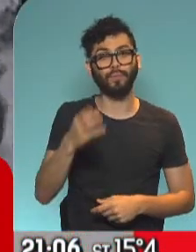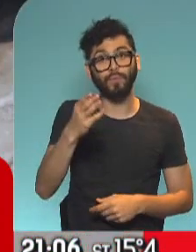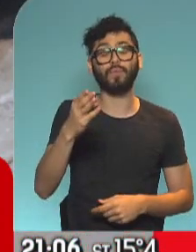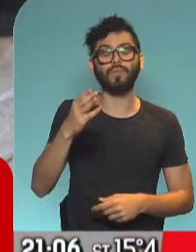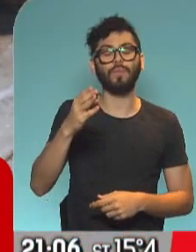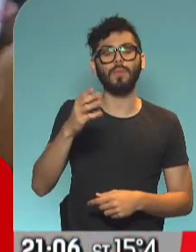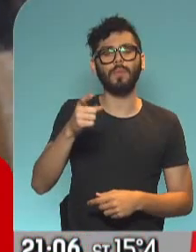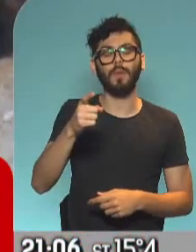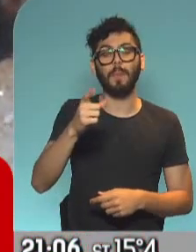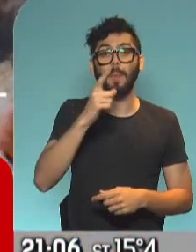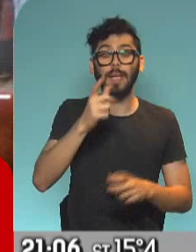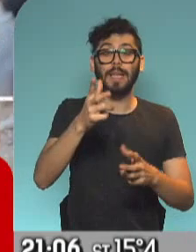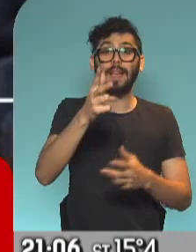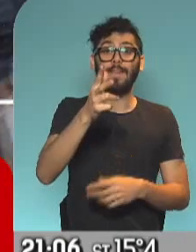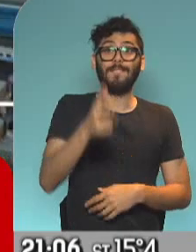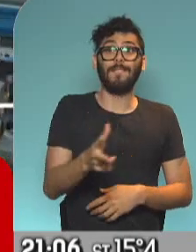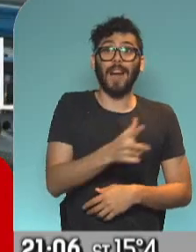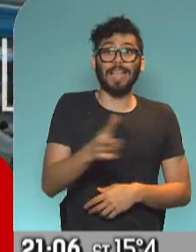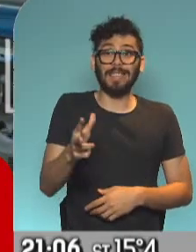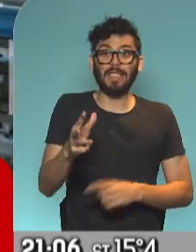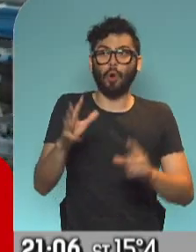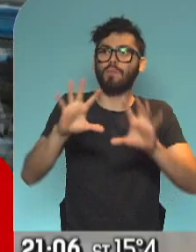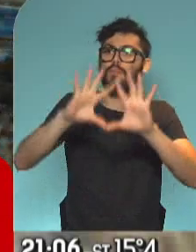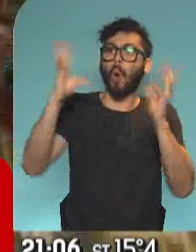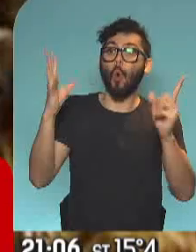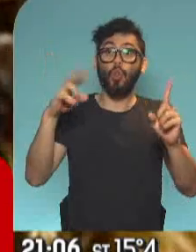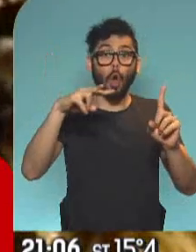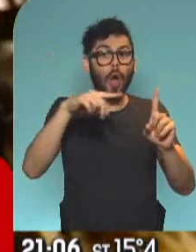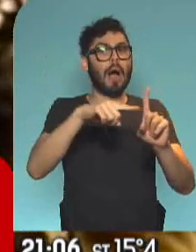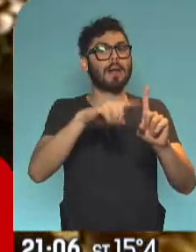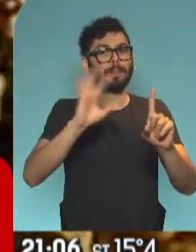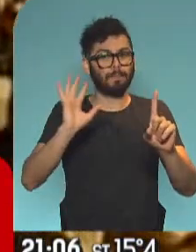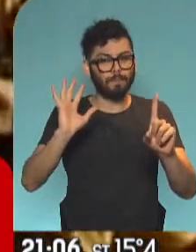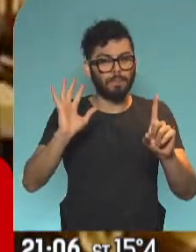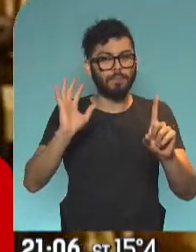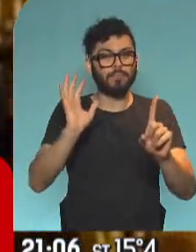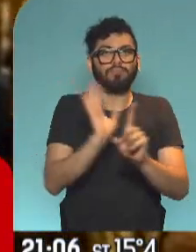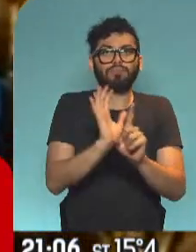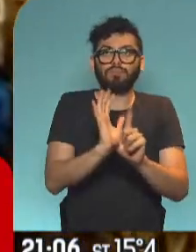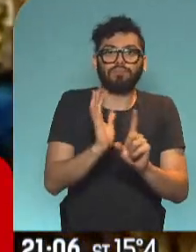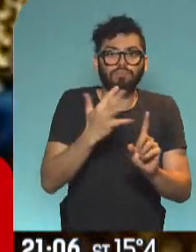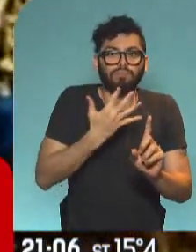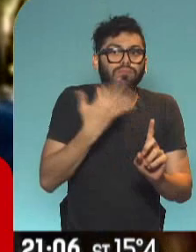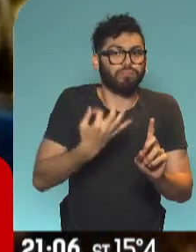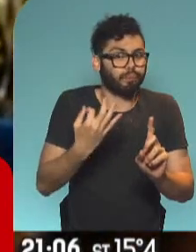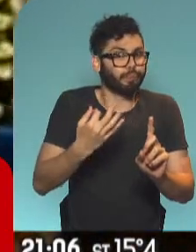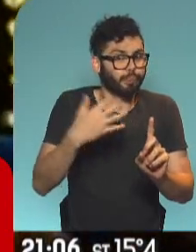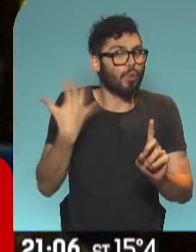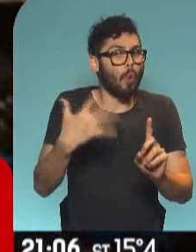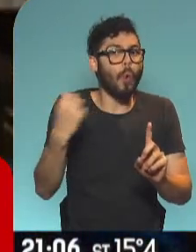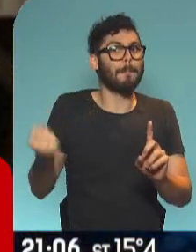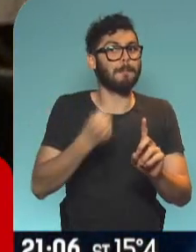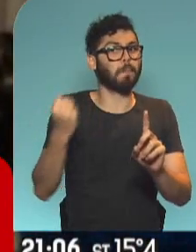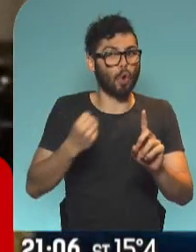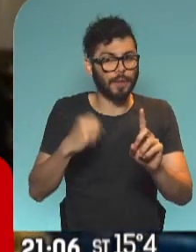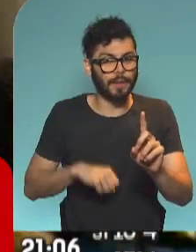contexto de lo que significa Francisco a nivel mundial le da la real dimensión de lo que significa lo que acaba de decir el Papa en